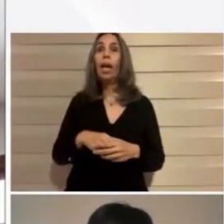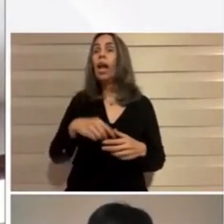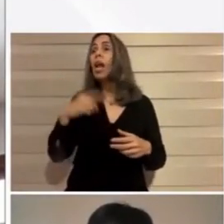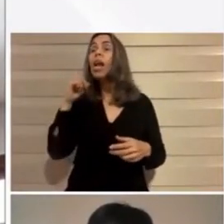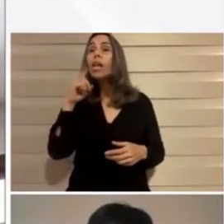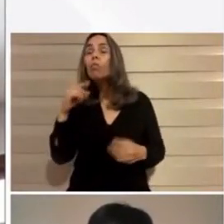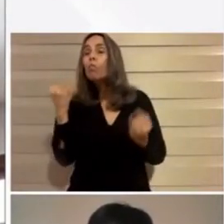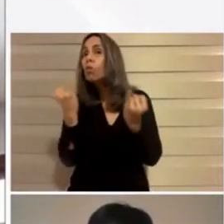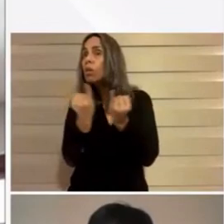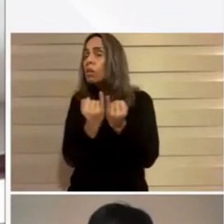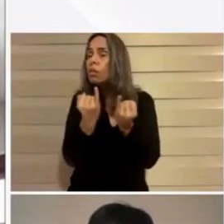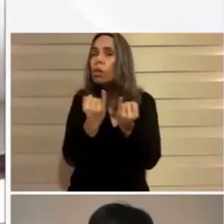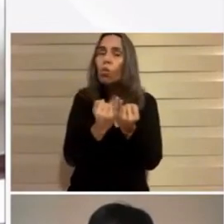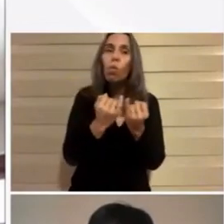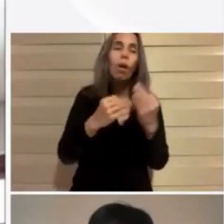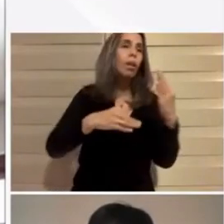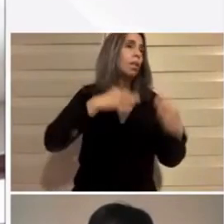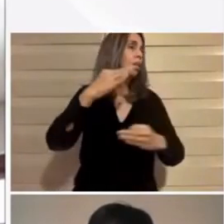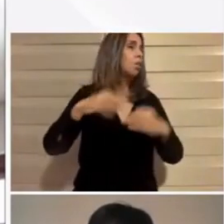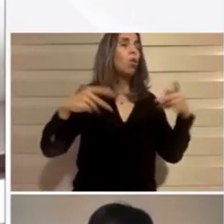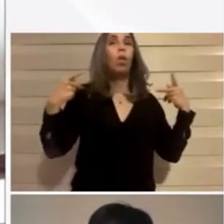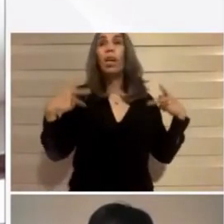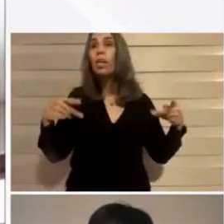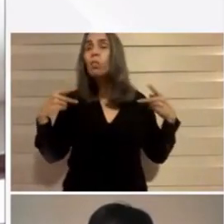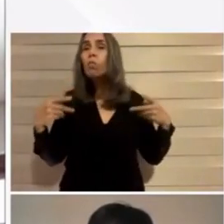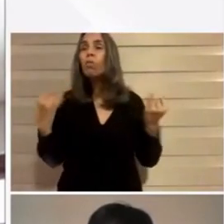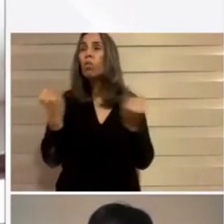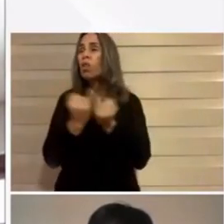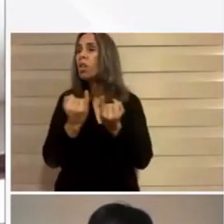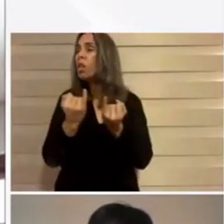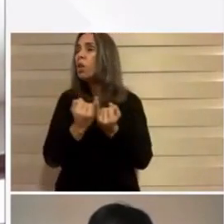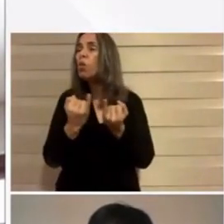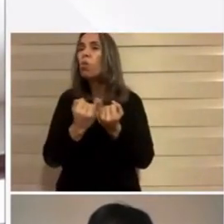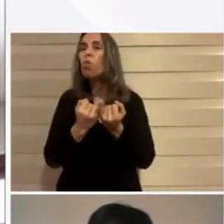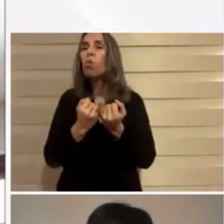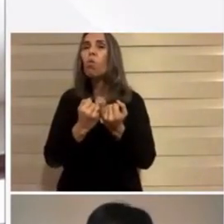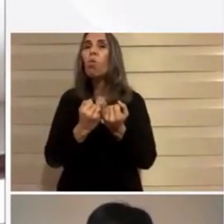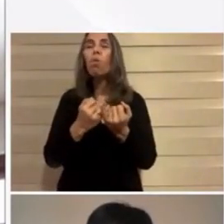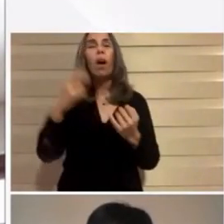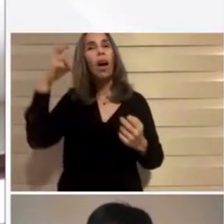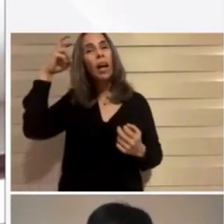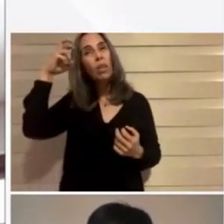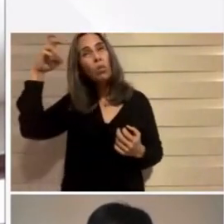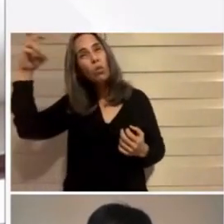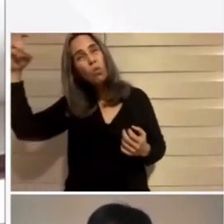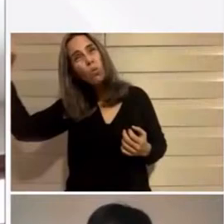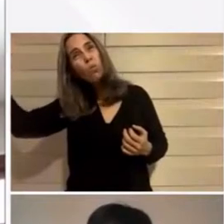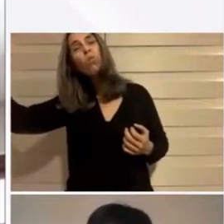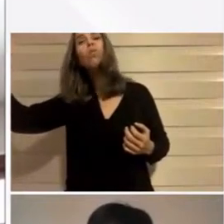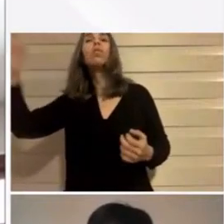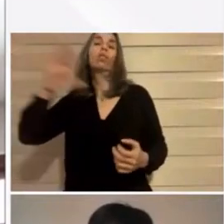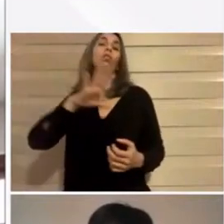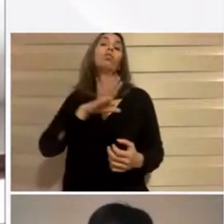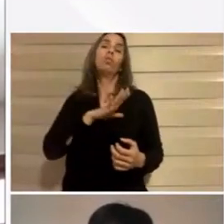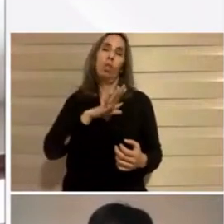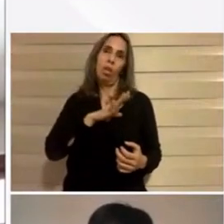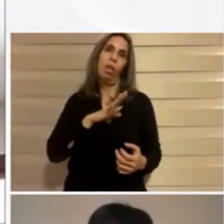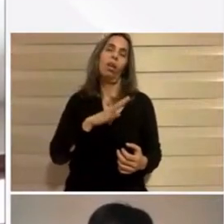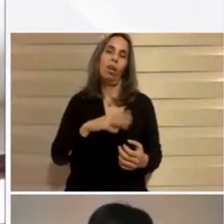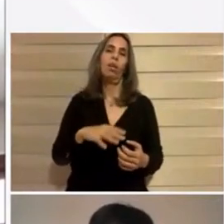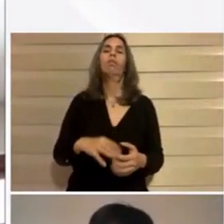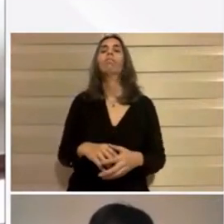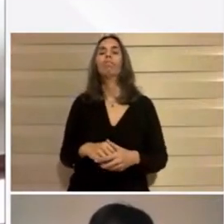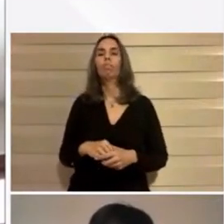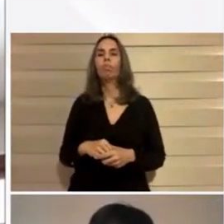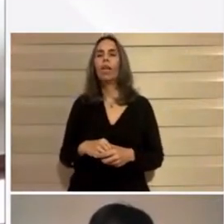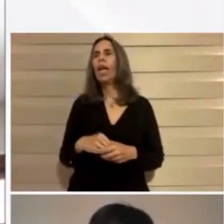las personas. Somos personas, para empezar por el principio. Y debemos de ser tratadas con completa igualdad. Y debemos de